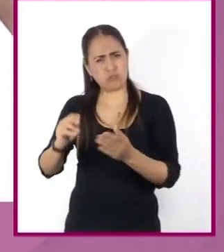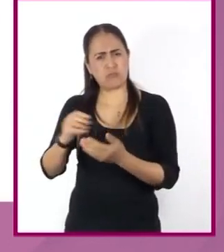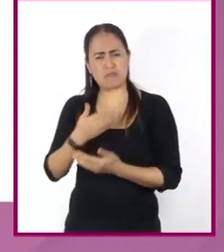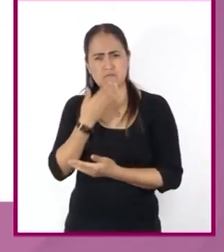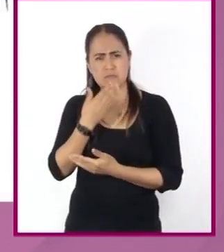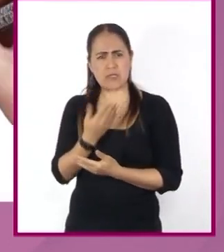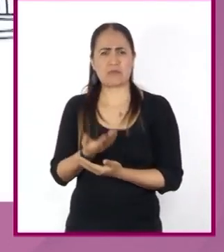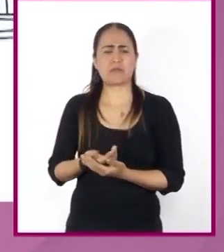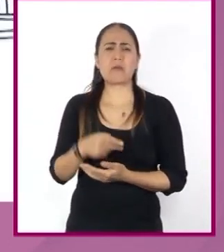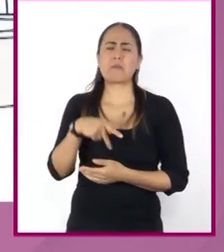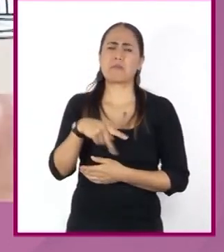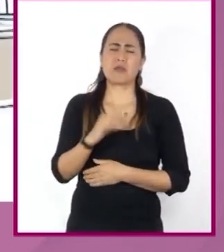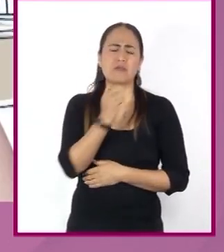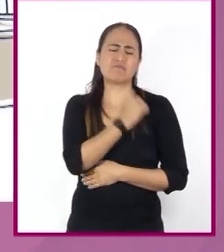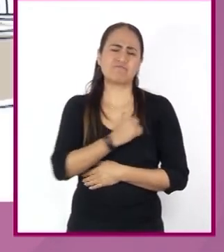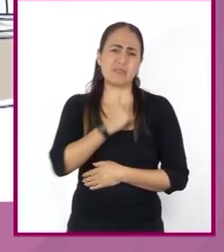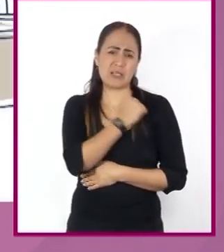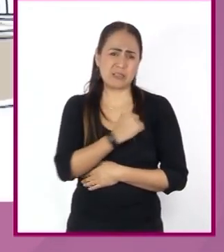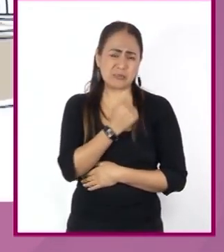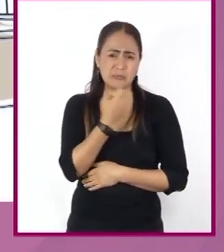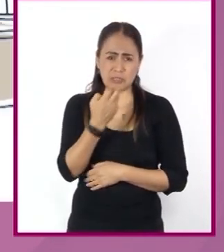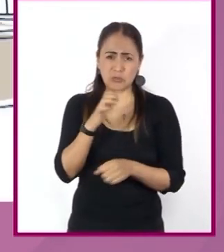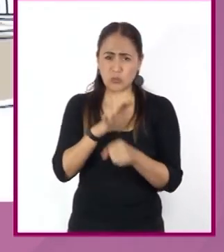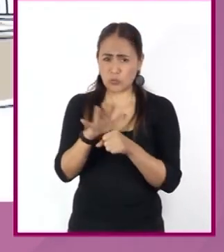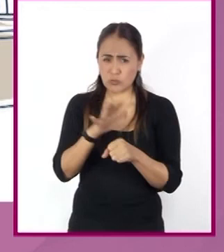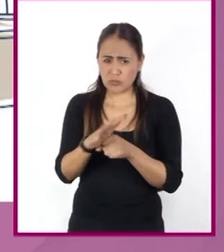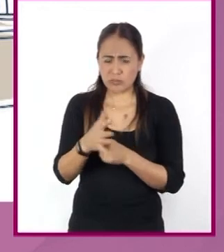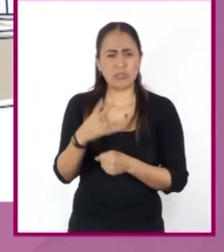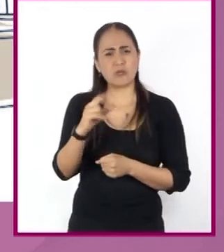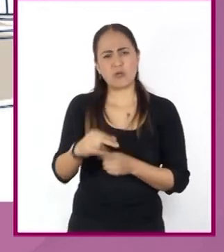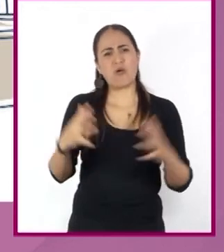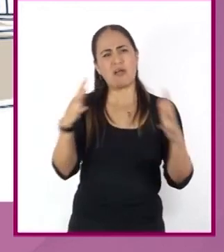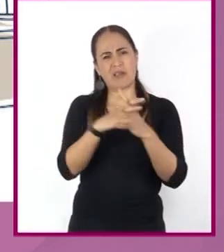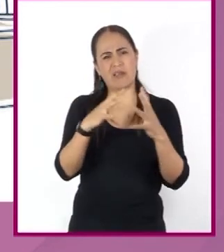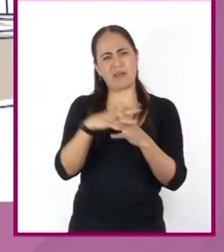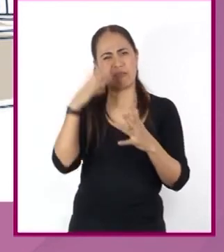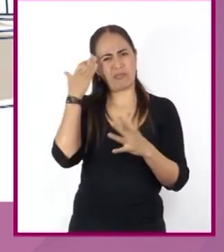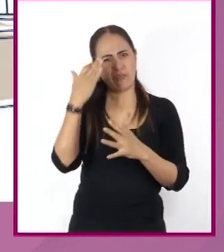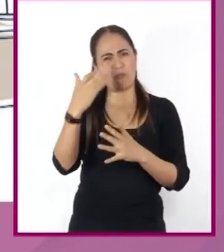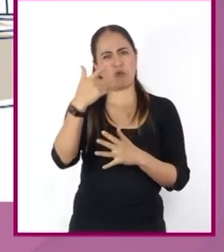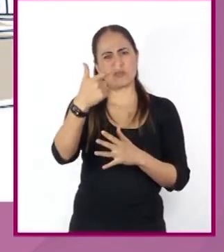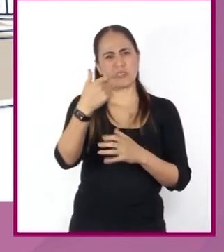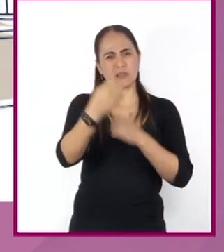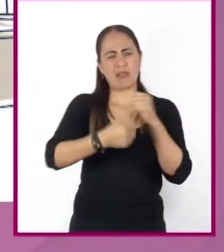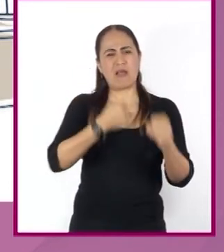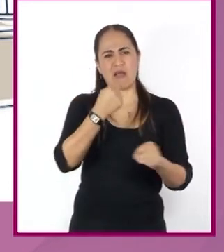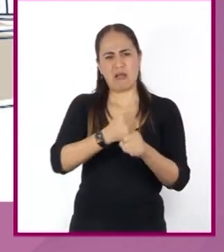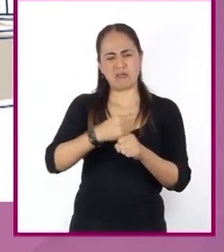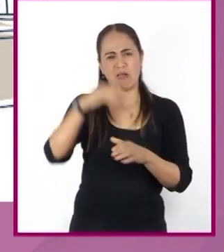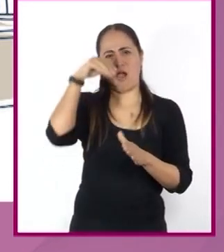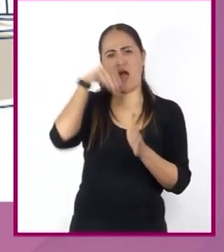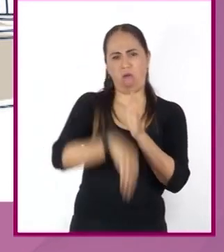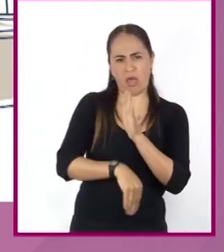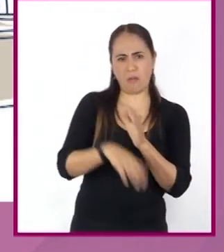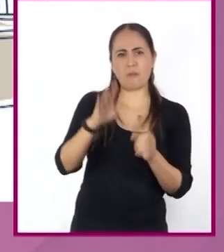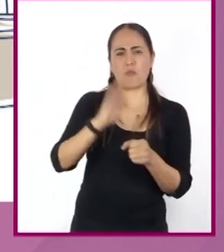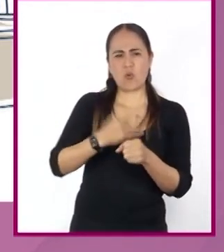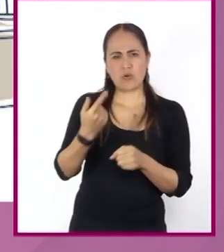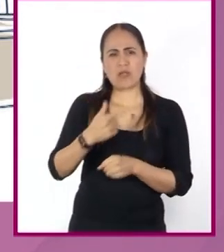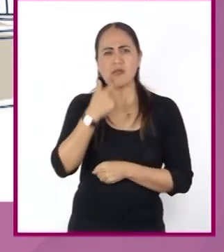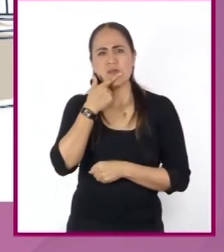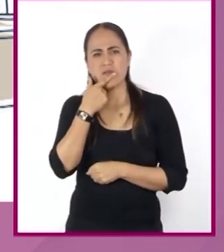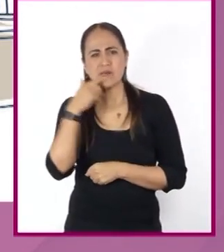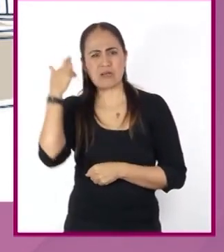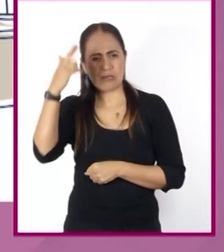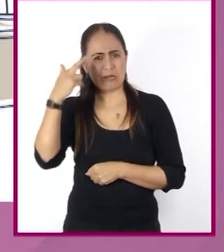Pero lamentablemente eso no fue suficiente. La Guerra de los 7 años nos afectó directamente, ya que la corona británica nos obligó a